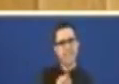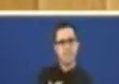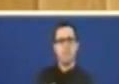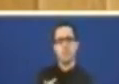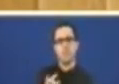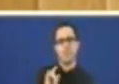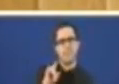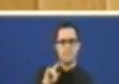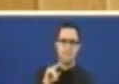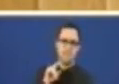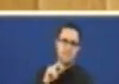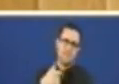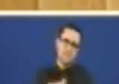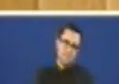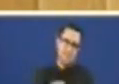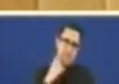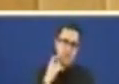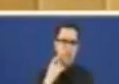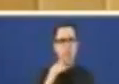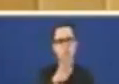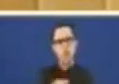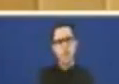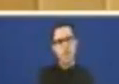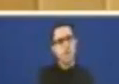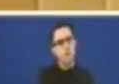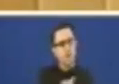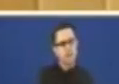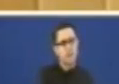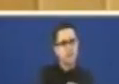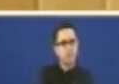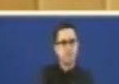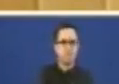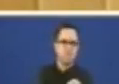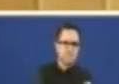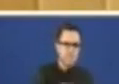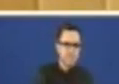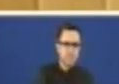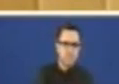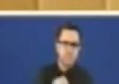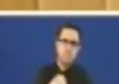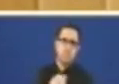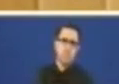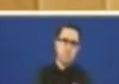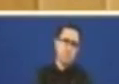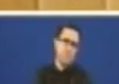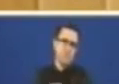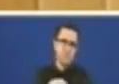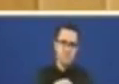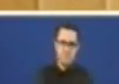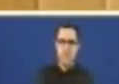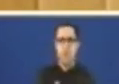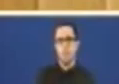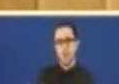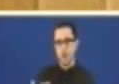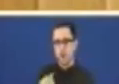perseguir precisamente estas prácticas. Nada impedía que o Partido Popular, que o Goberno Español do Partido Popular,